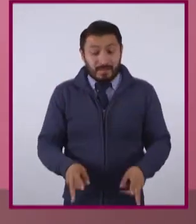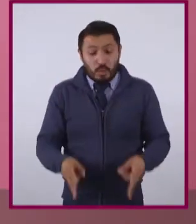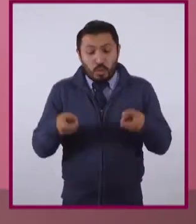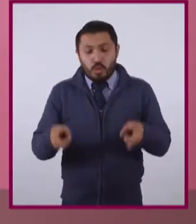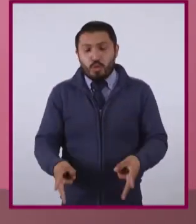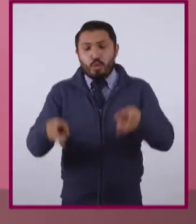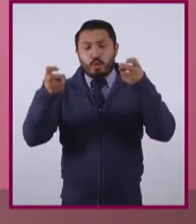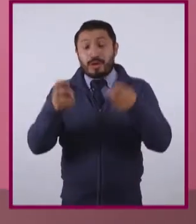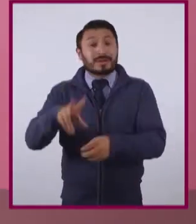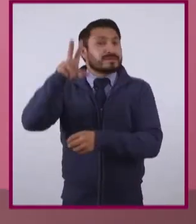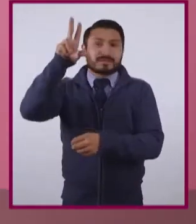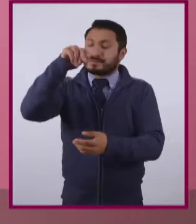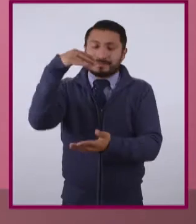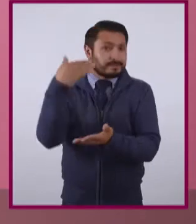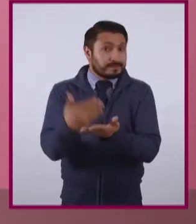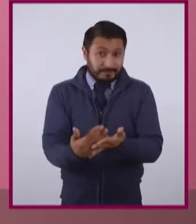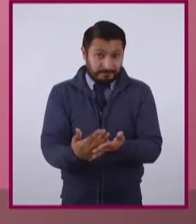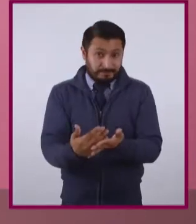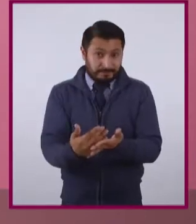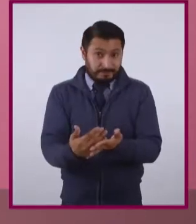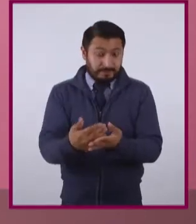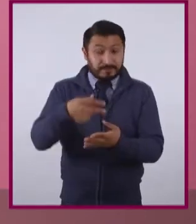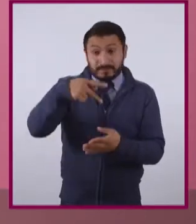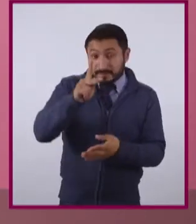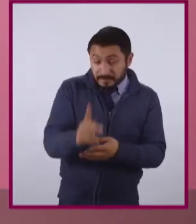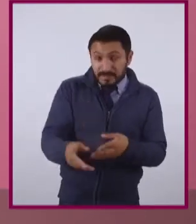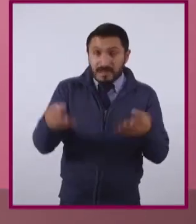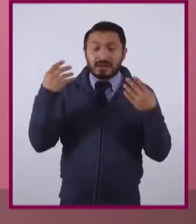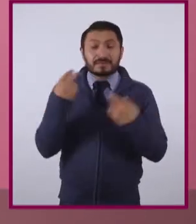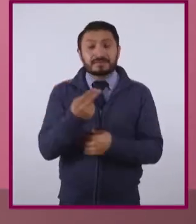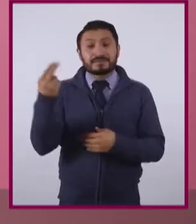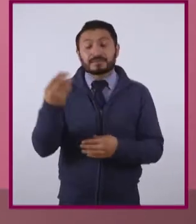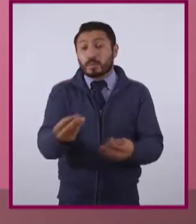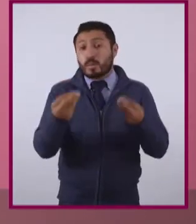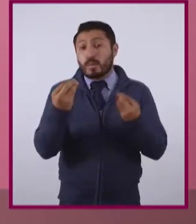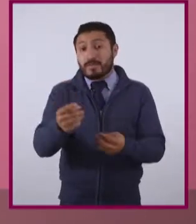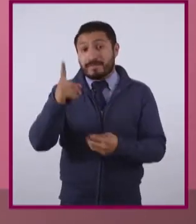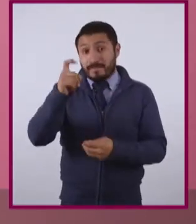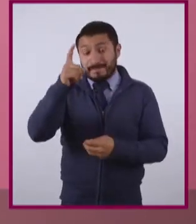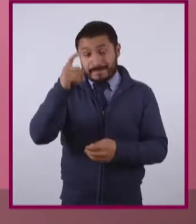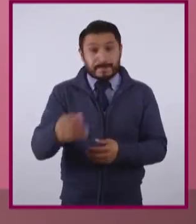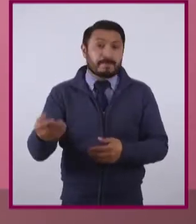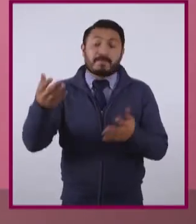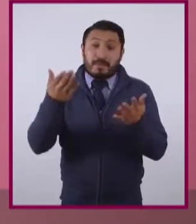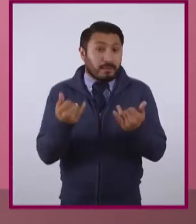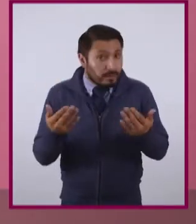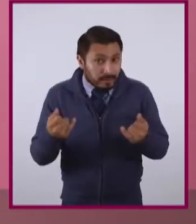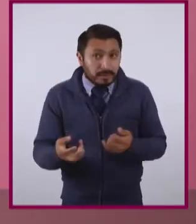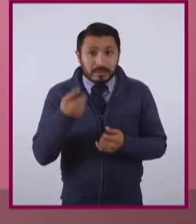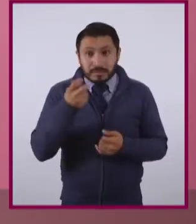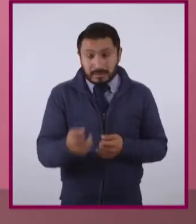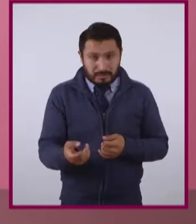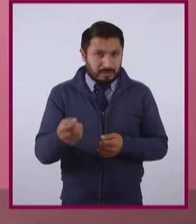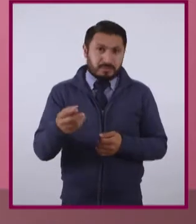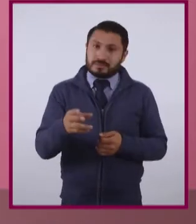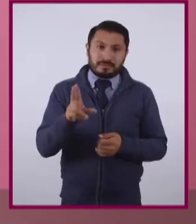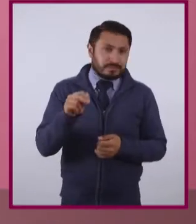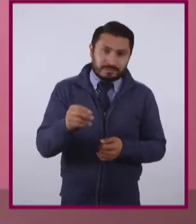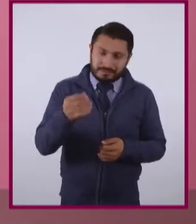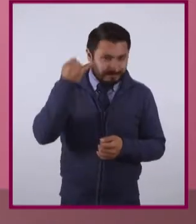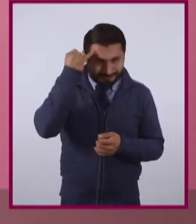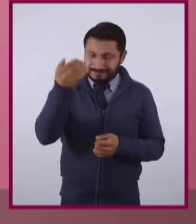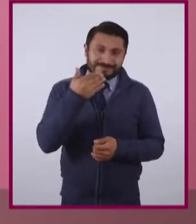los mantos acuíferos de la ciudad. Sin embargo, la gran demanda de líquido y la escasez de agua potable no permiten que esta sea una opción